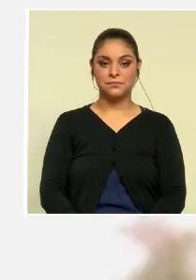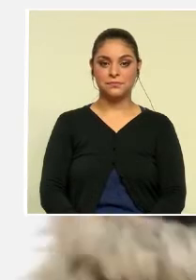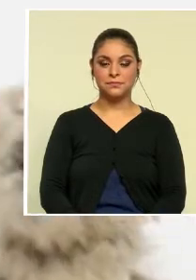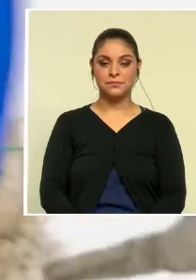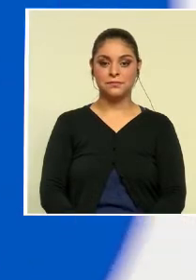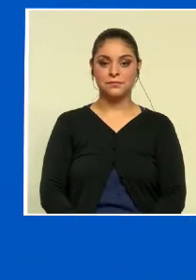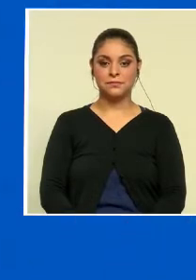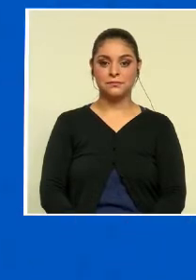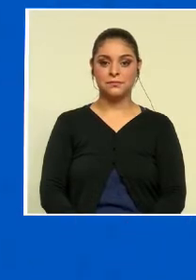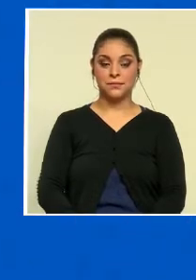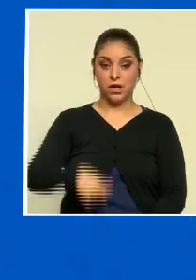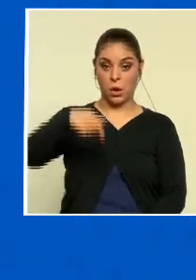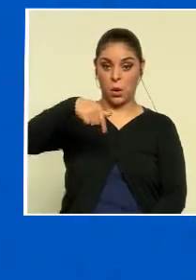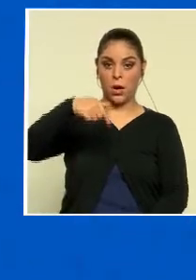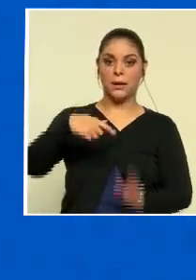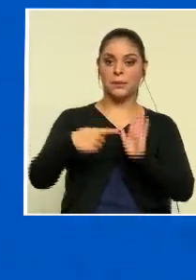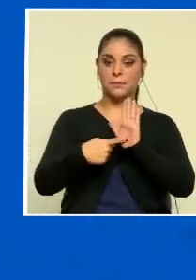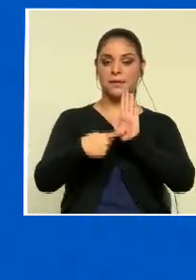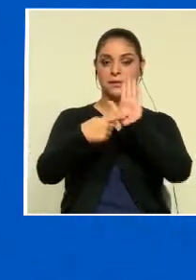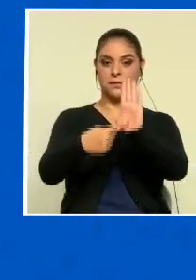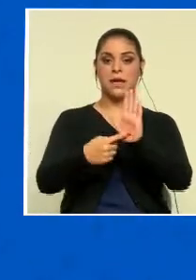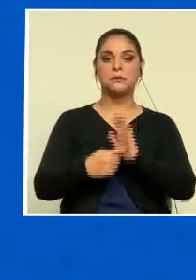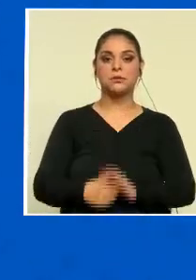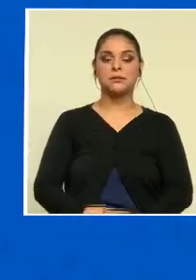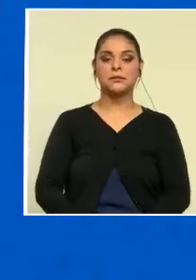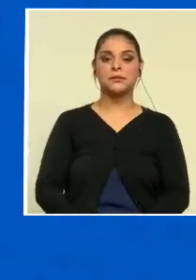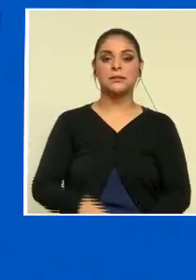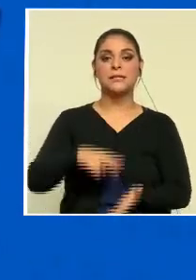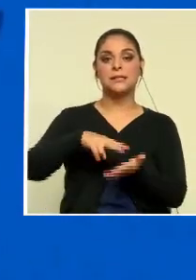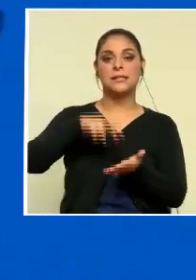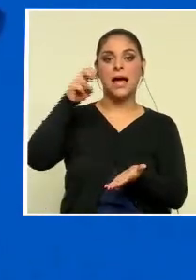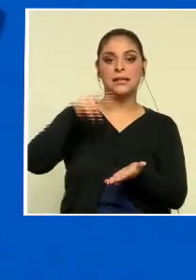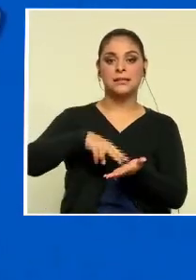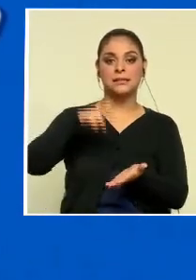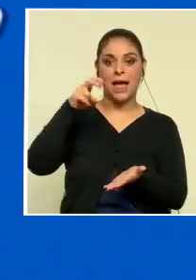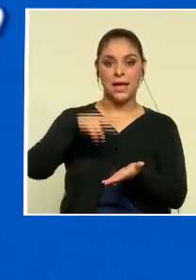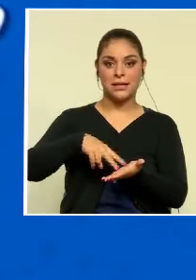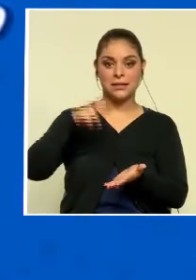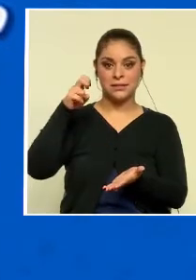y él y reír